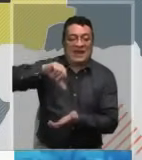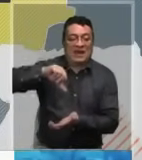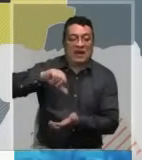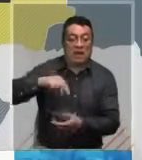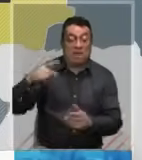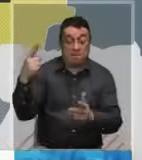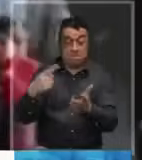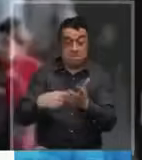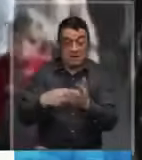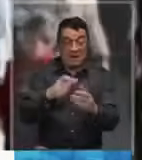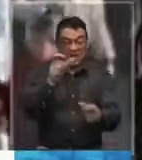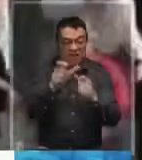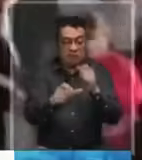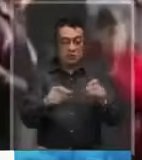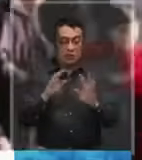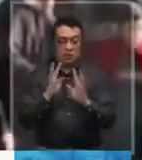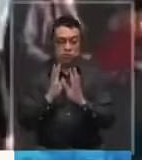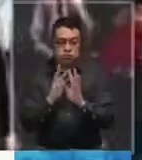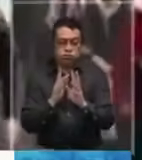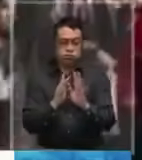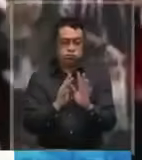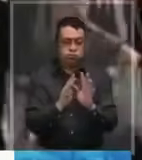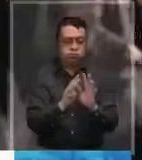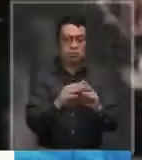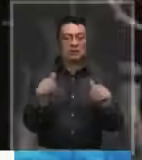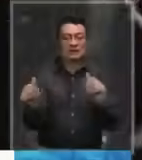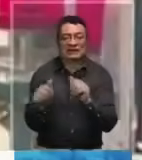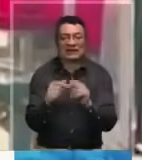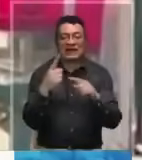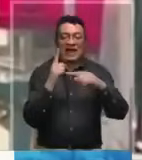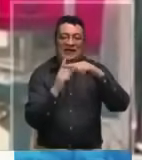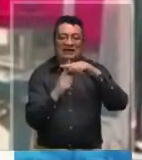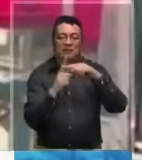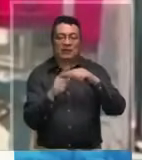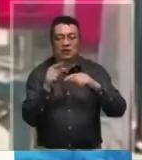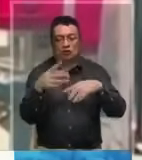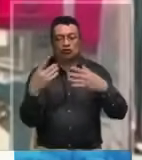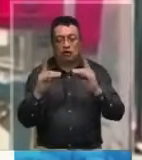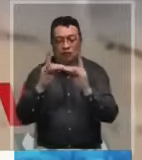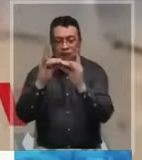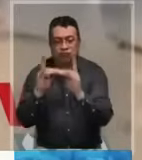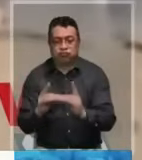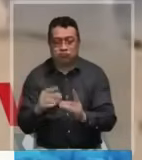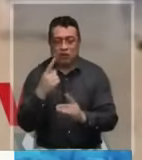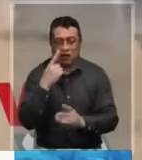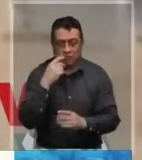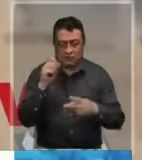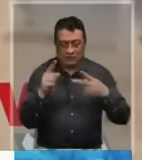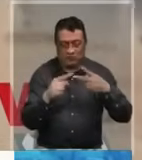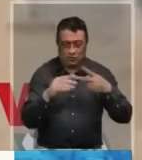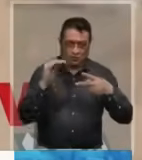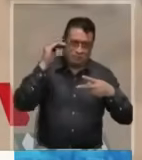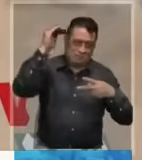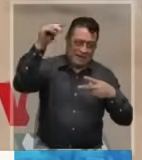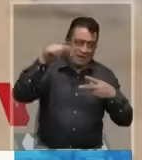personas estaban en una procesión alrededor del cementerio donde están los restos de Soleimani.